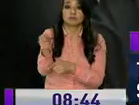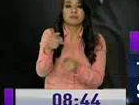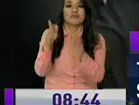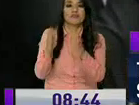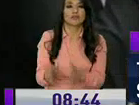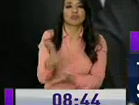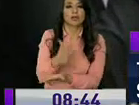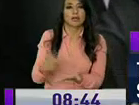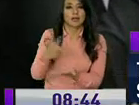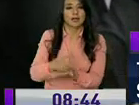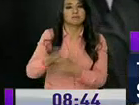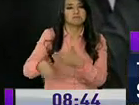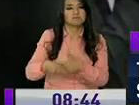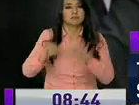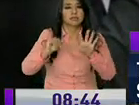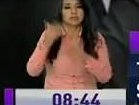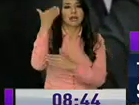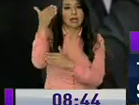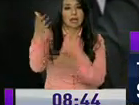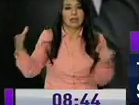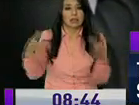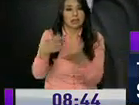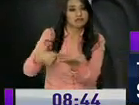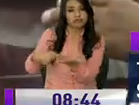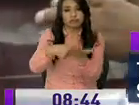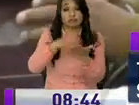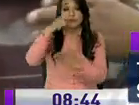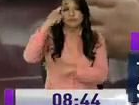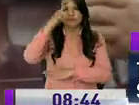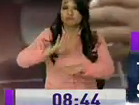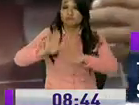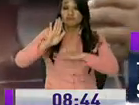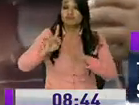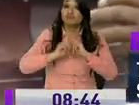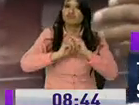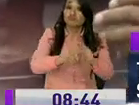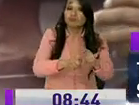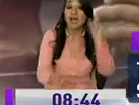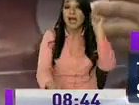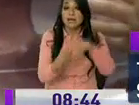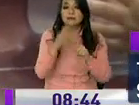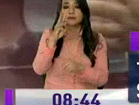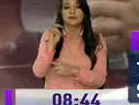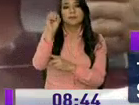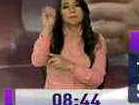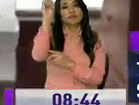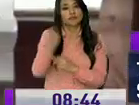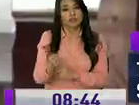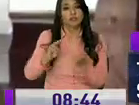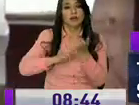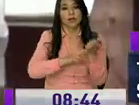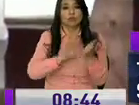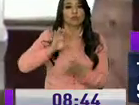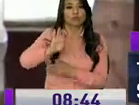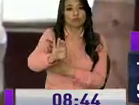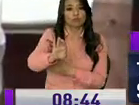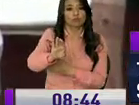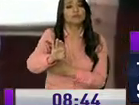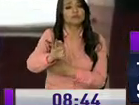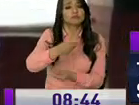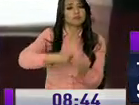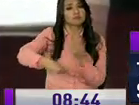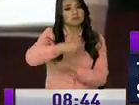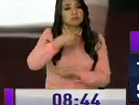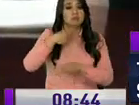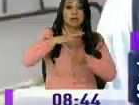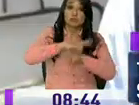del Carchi y los 6 alcaldes. De parte del gobierno hay el compromiso de otorgar créditos hasta el 60% de recursos no reembolsables para estudios